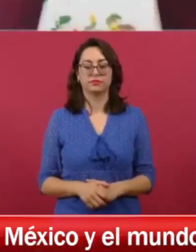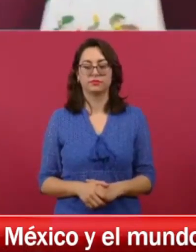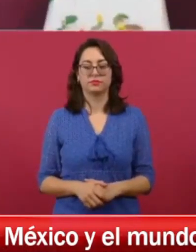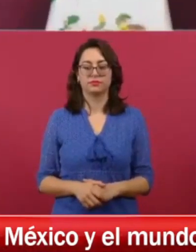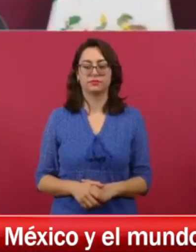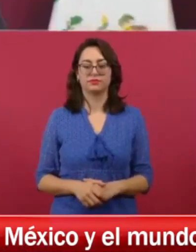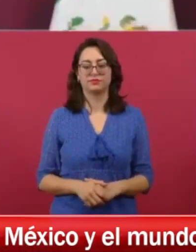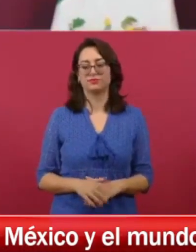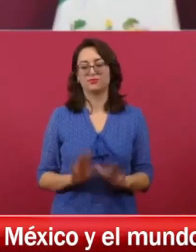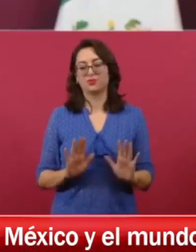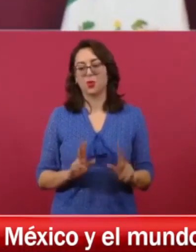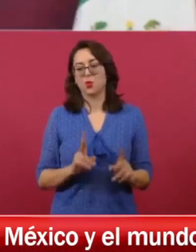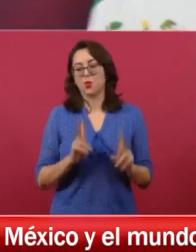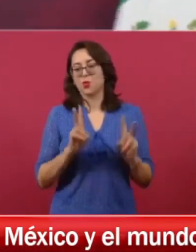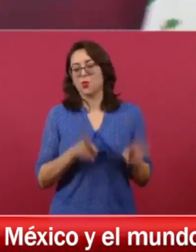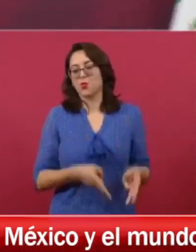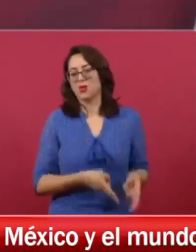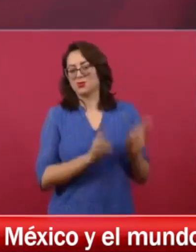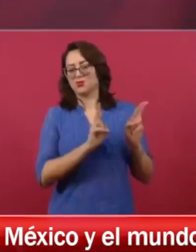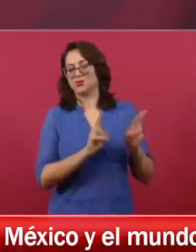en un asunto